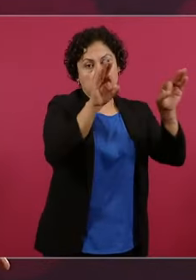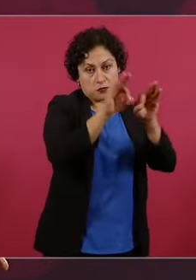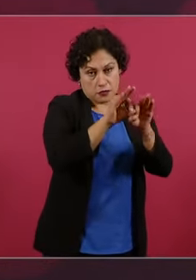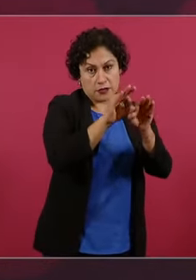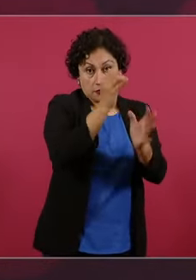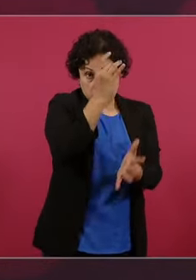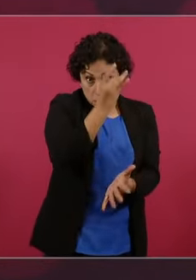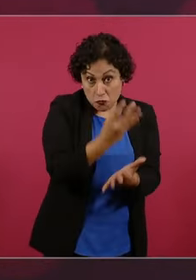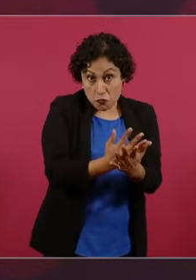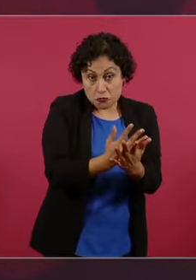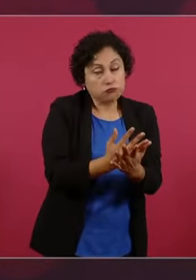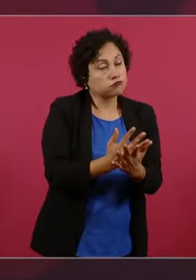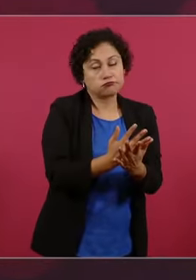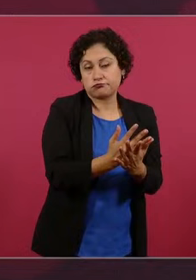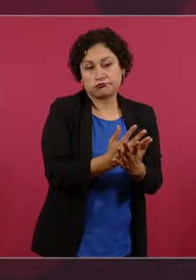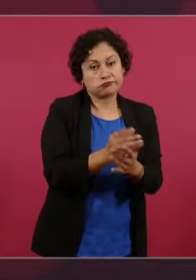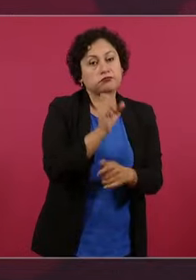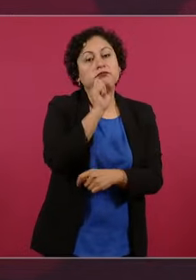influye